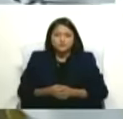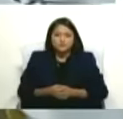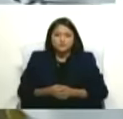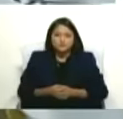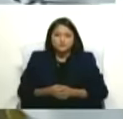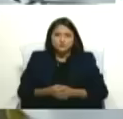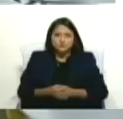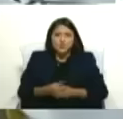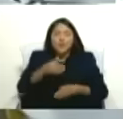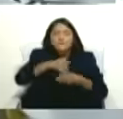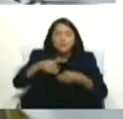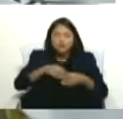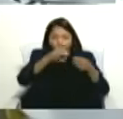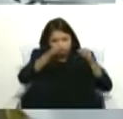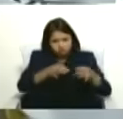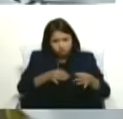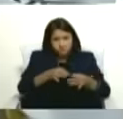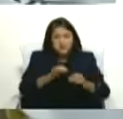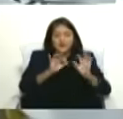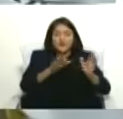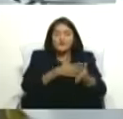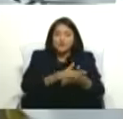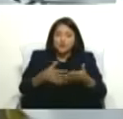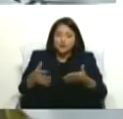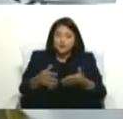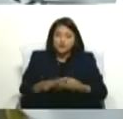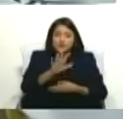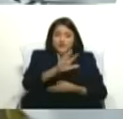Votos válidos,